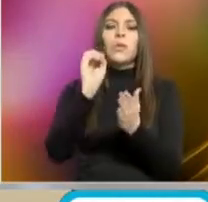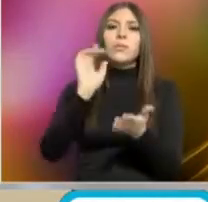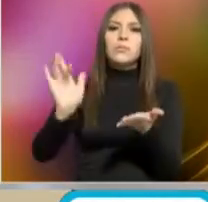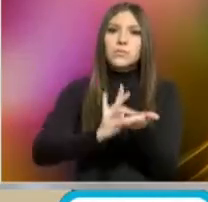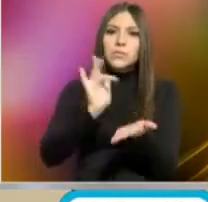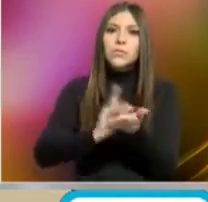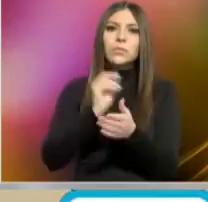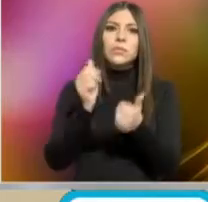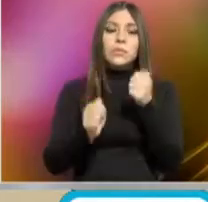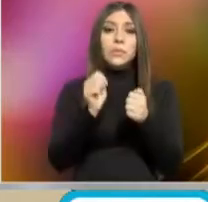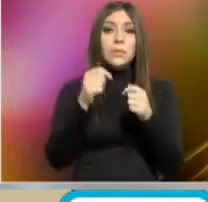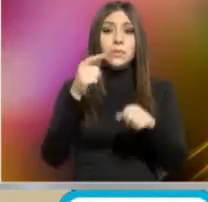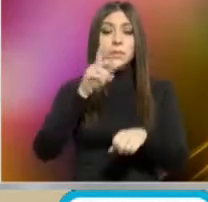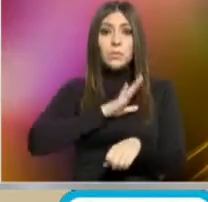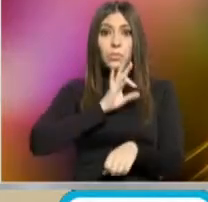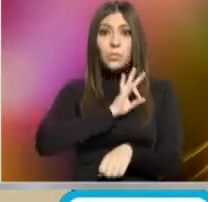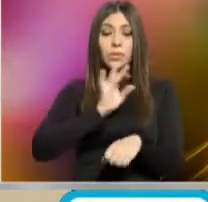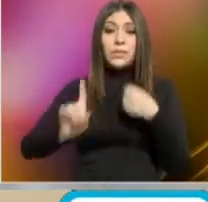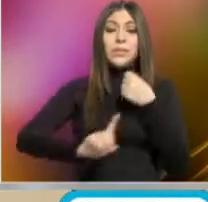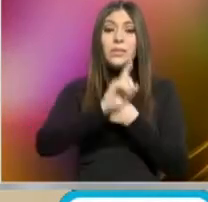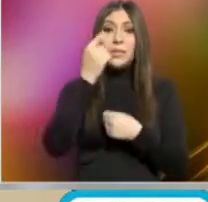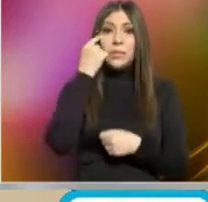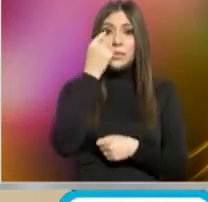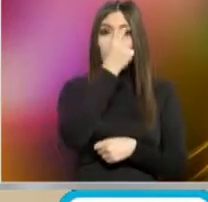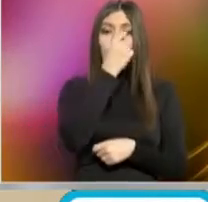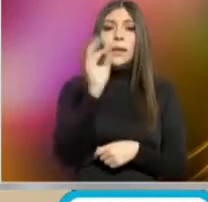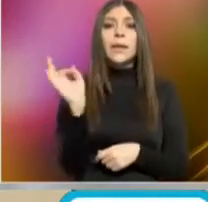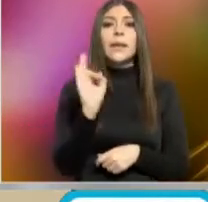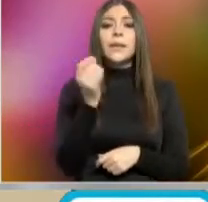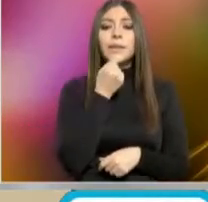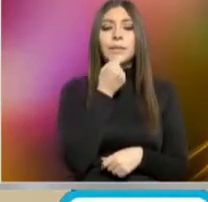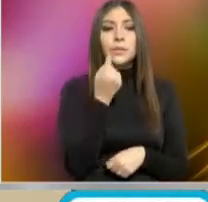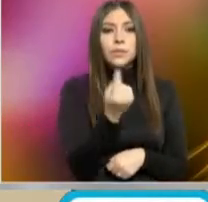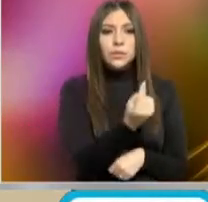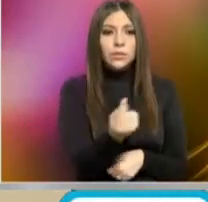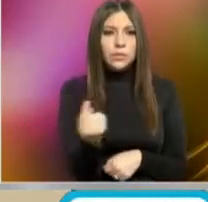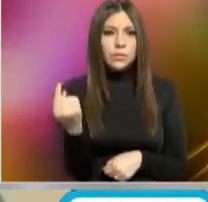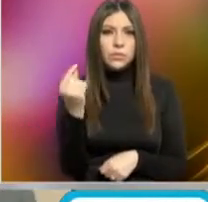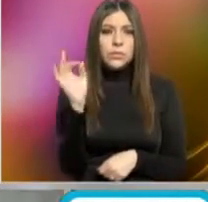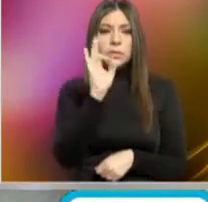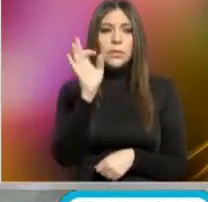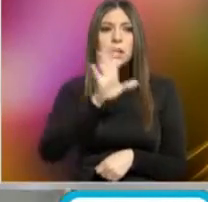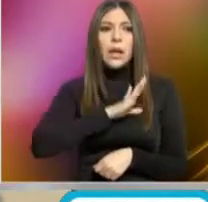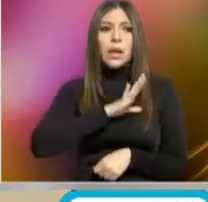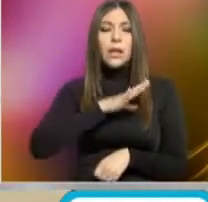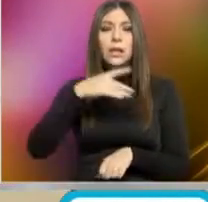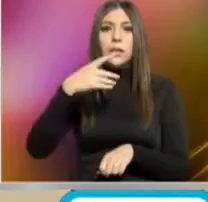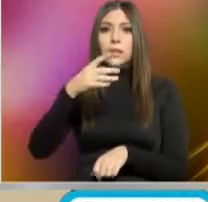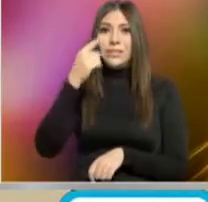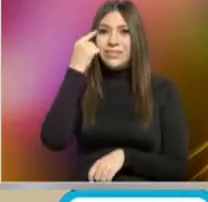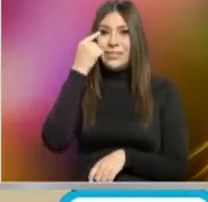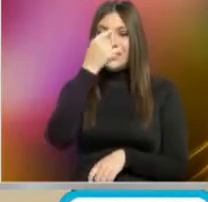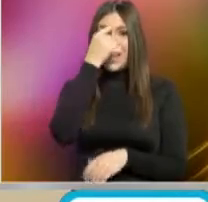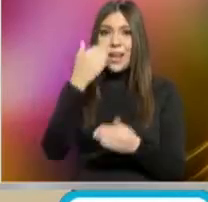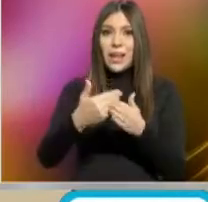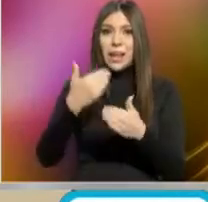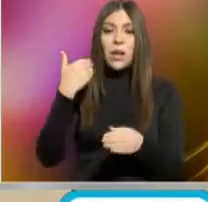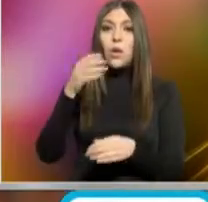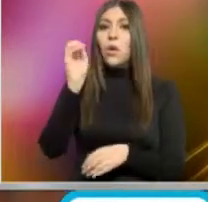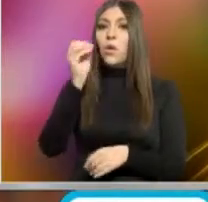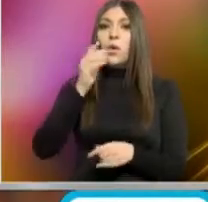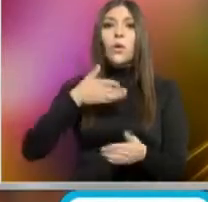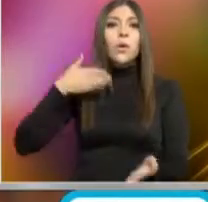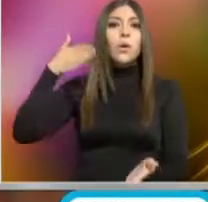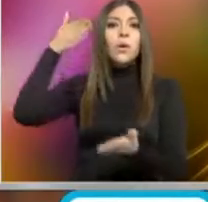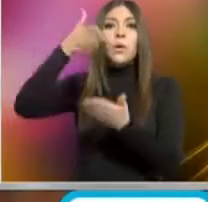afectar directamente a la vista es si el niño o los niños no tienen o tienen un defecto de graduación, necesitan lentes y no se les ha llevado a hacer